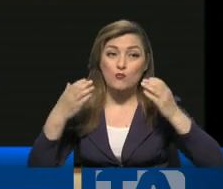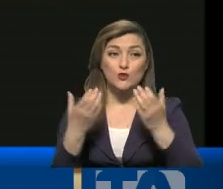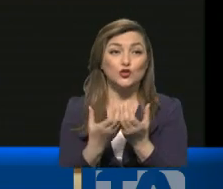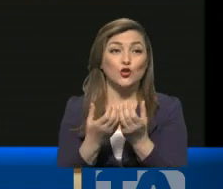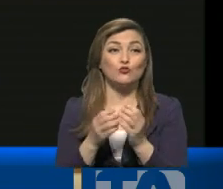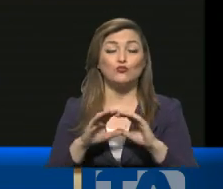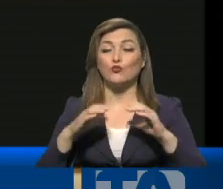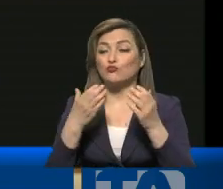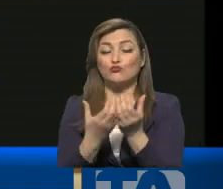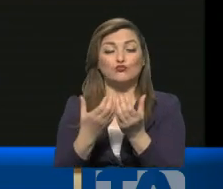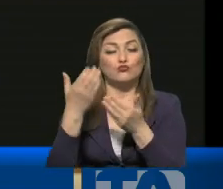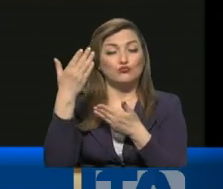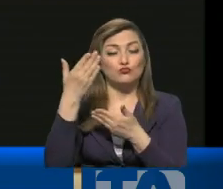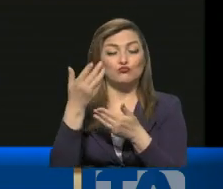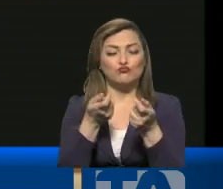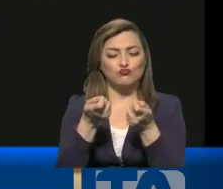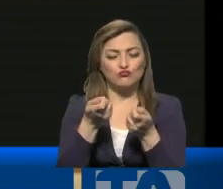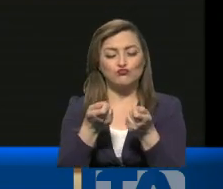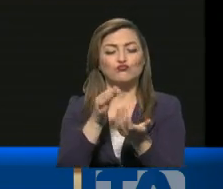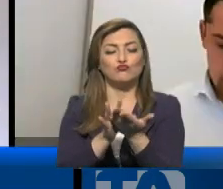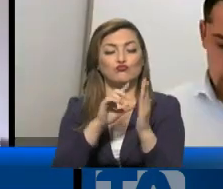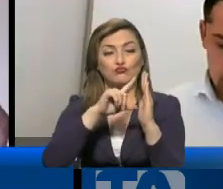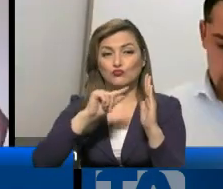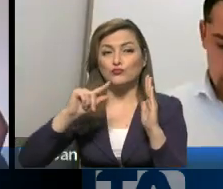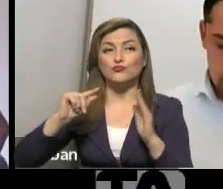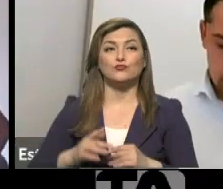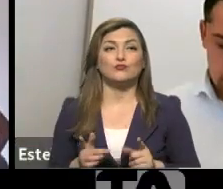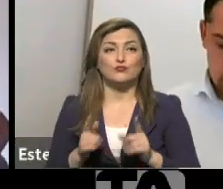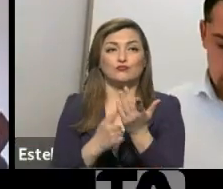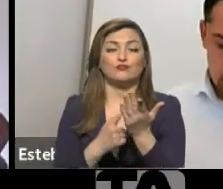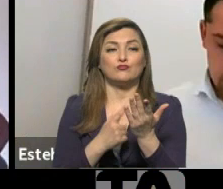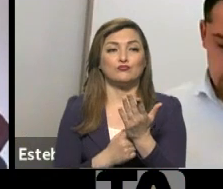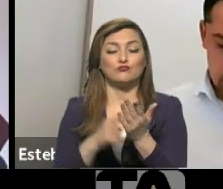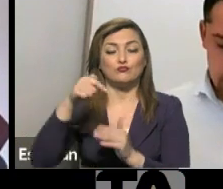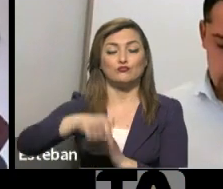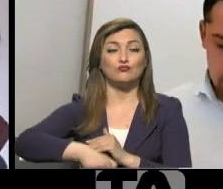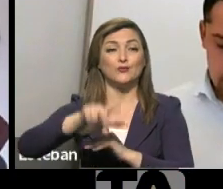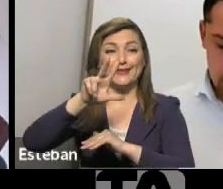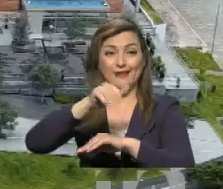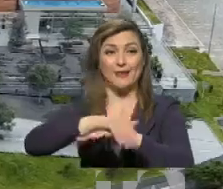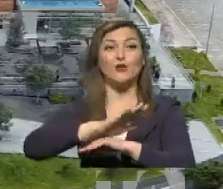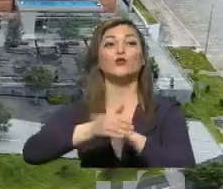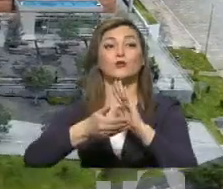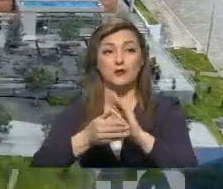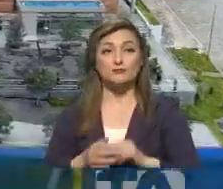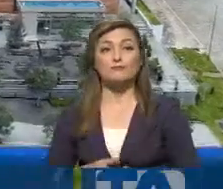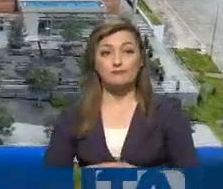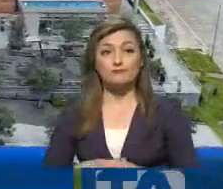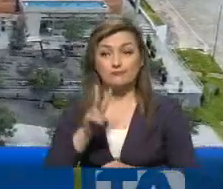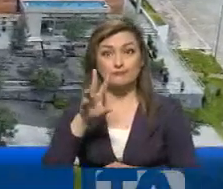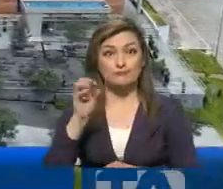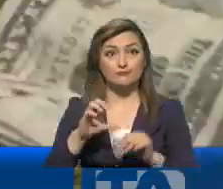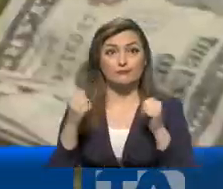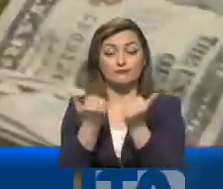de Política y Regulación Monetaria y Financiera. El debate se retomará hoy a las 3 de la tarde y hay 20